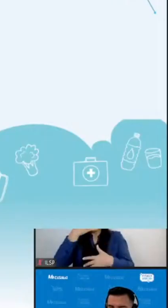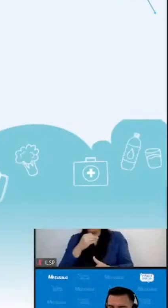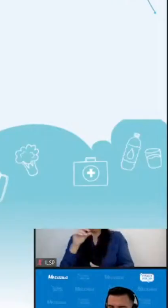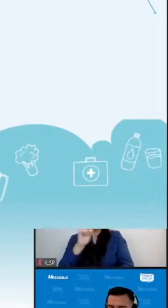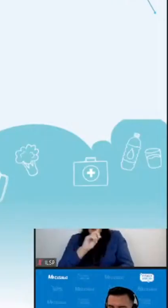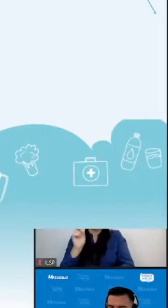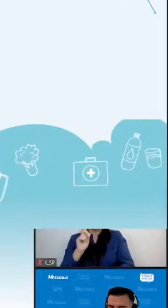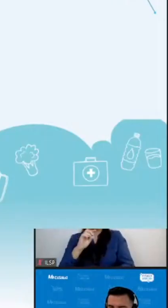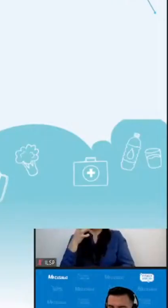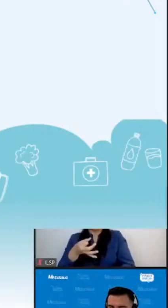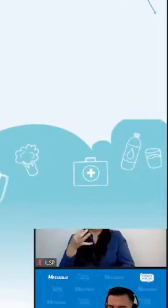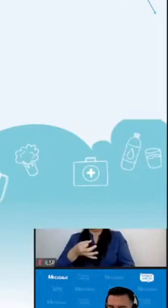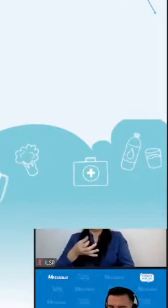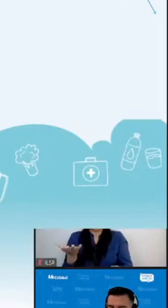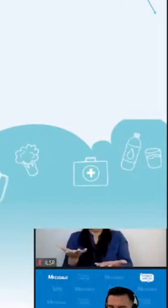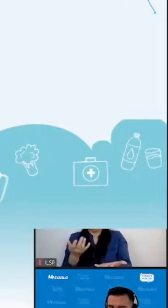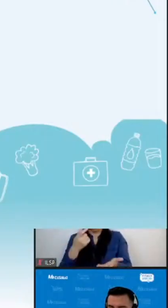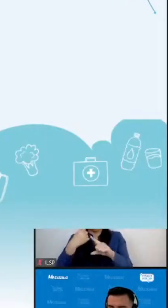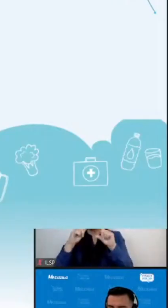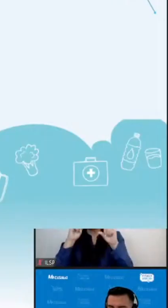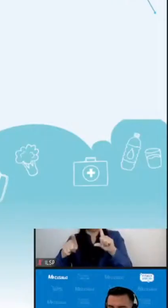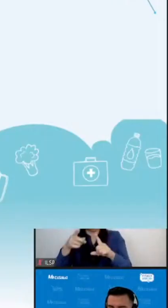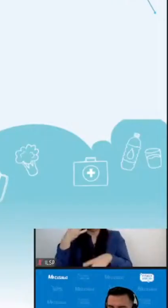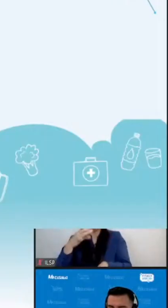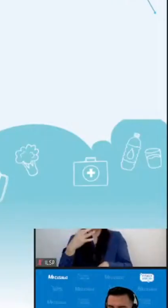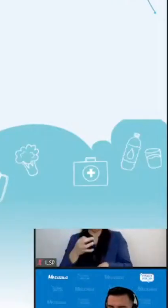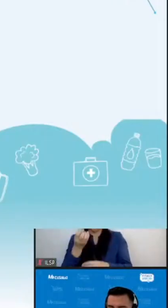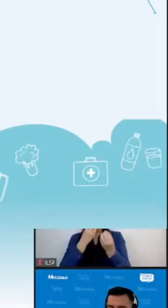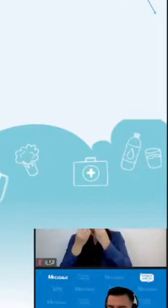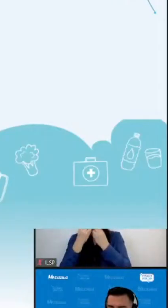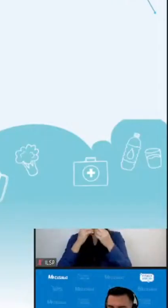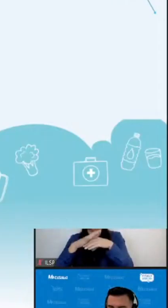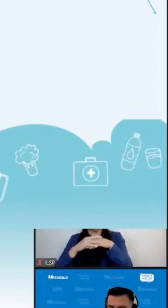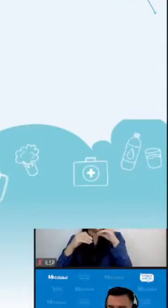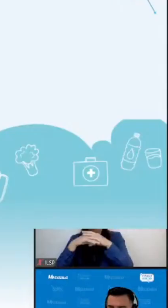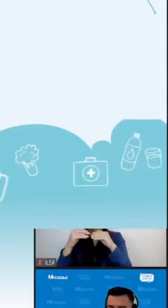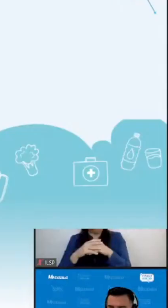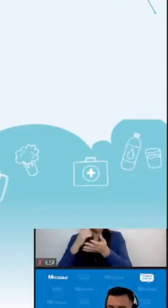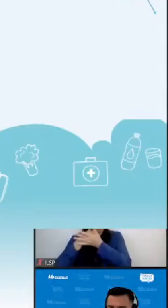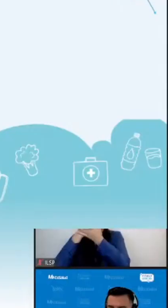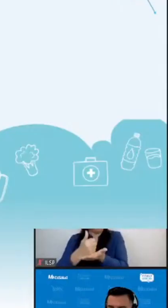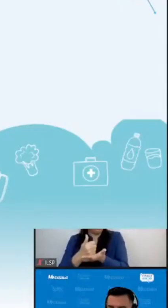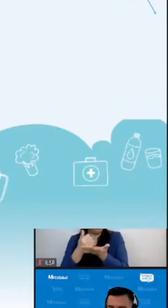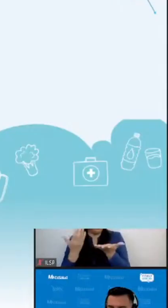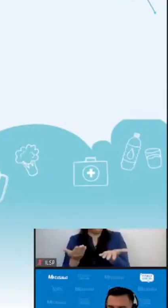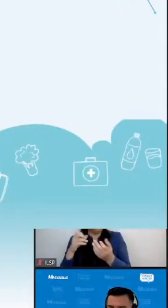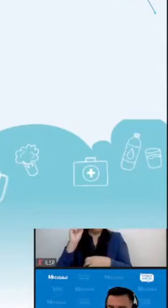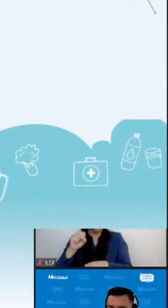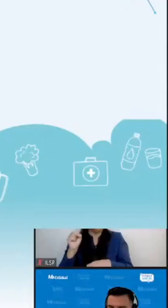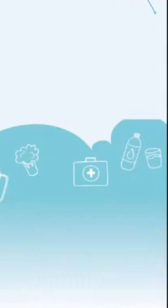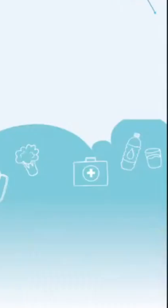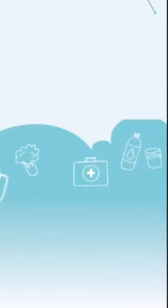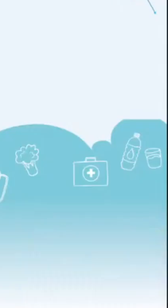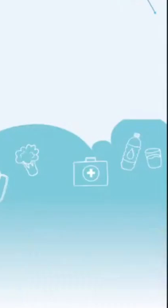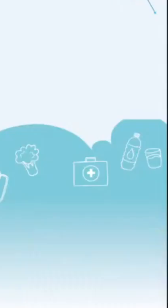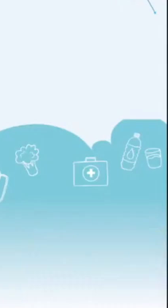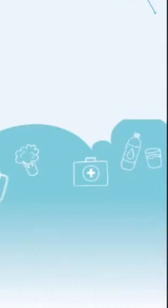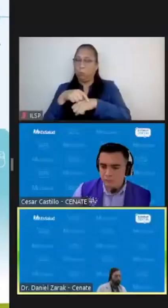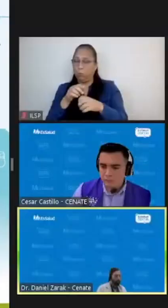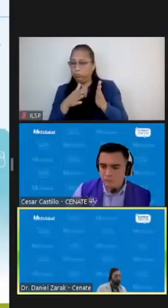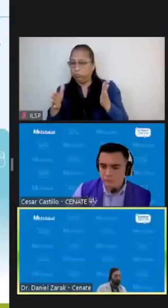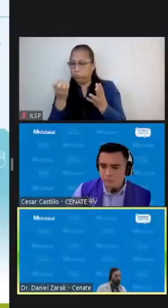que funcione, pero en general los cítricos están en las frutas, comer frutas ayuda en dar una nutrición adecuada y mantener el sistema inmune